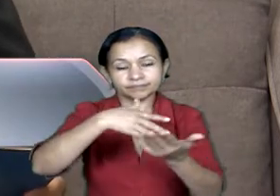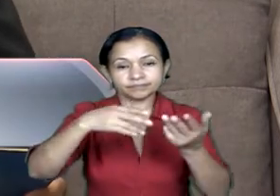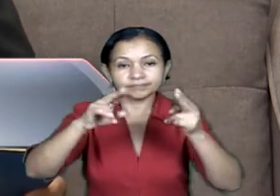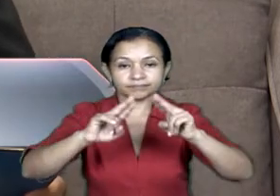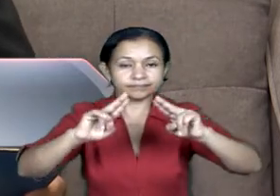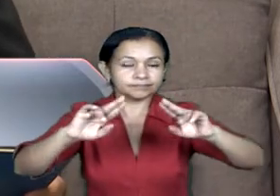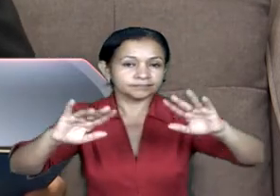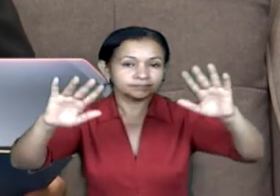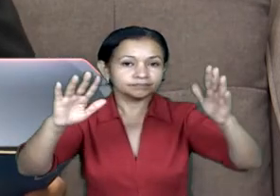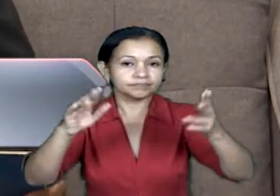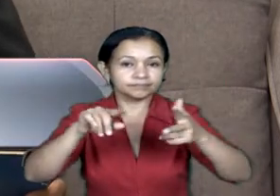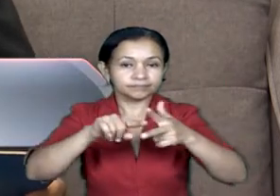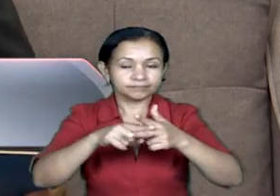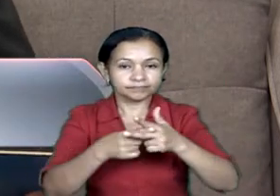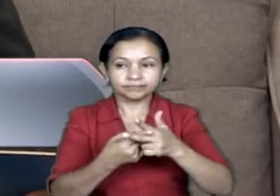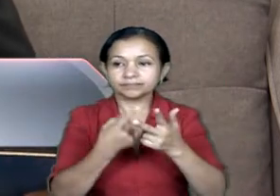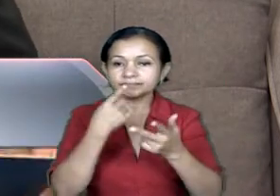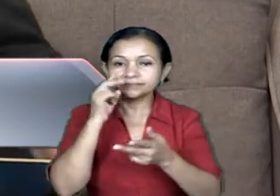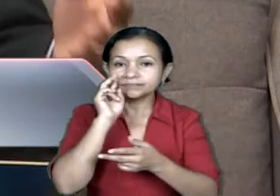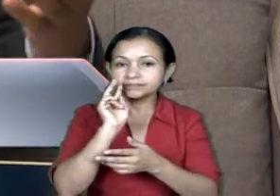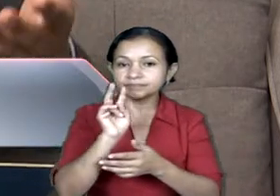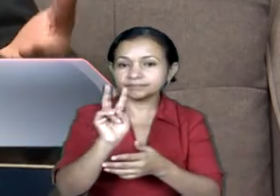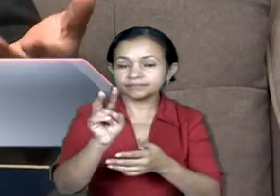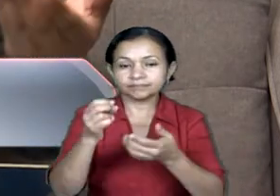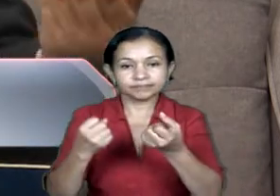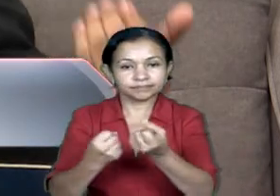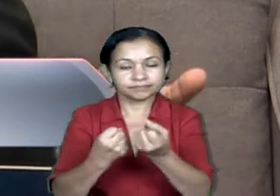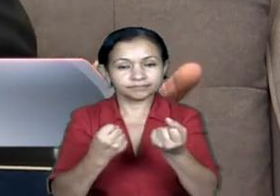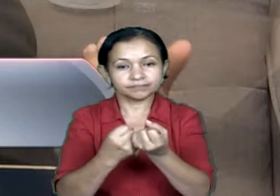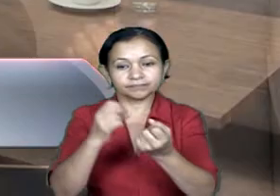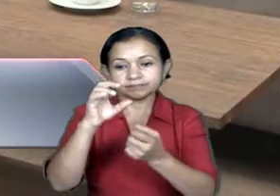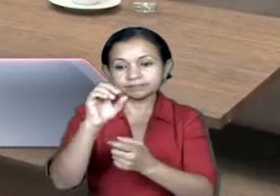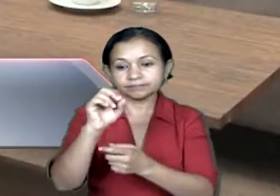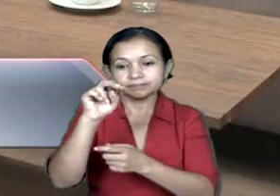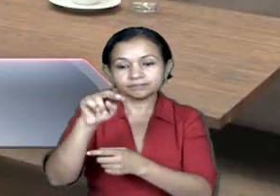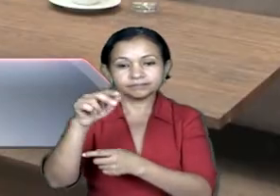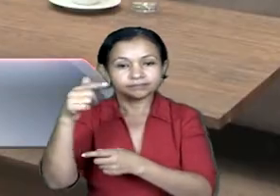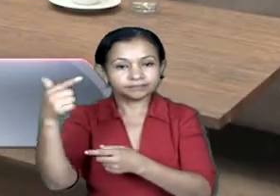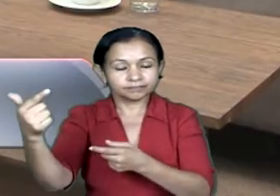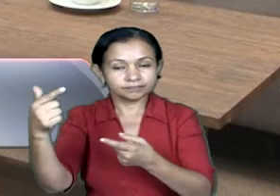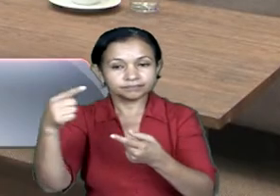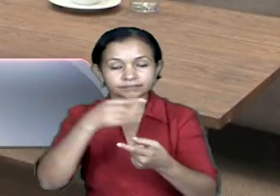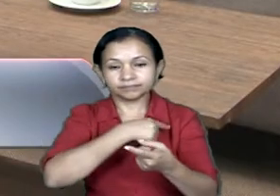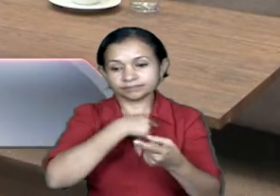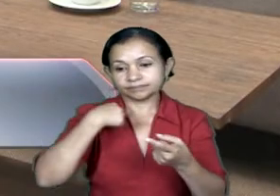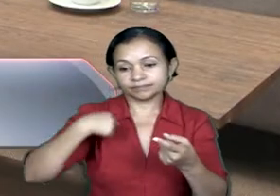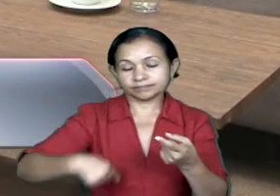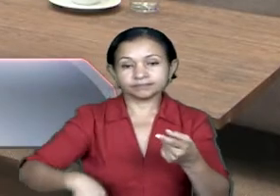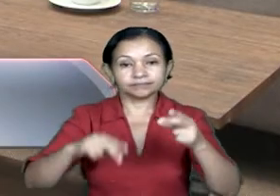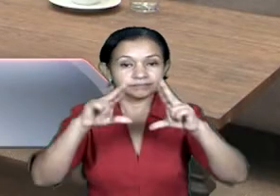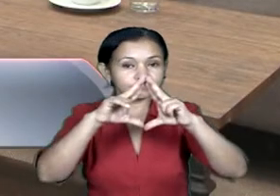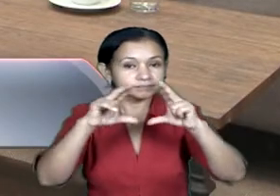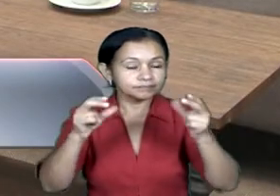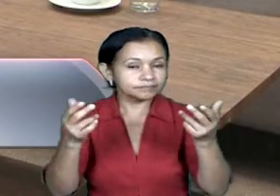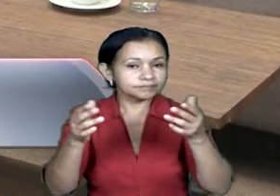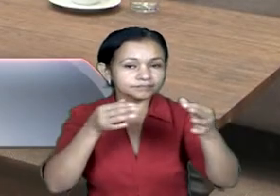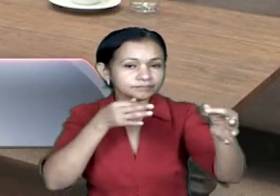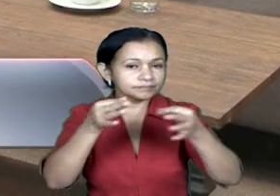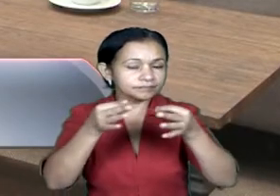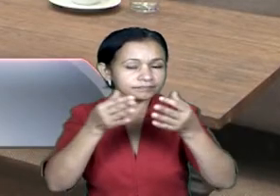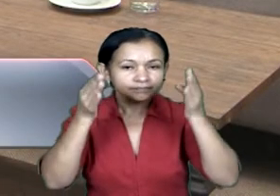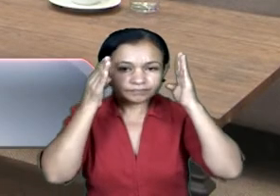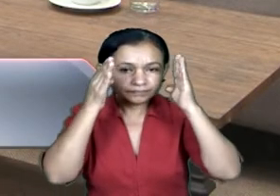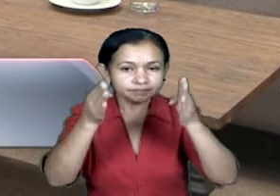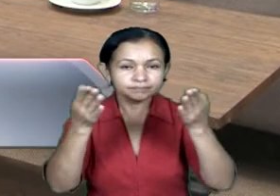natural, se empiezan a deslumbrar cooperación a través de ONG taiwanesas en nuestro país. Uh-huh. ¿Nos puede hablar de ese tipo de